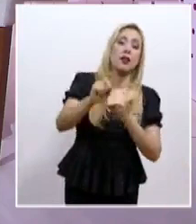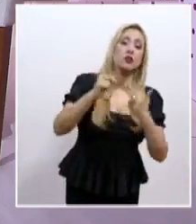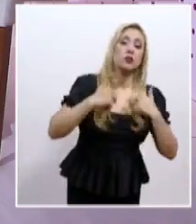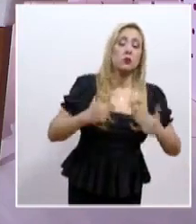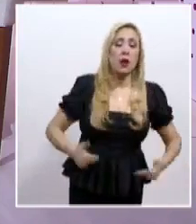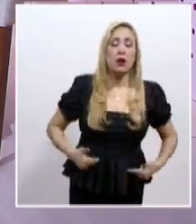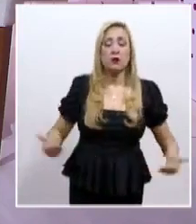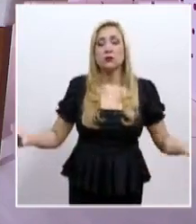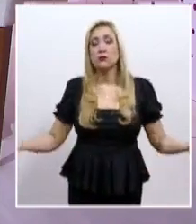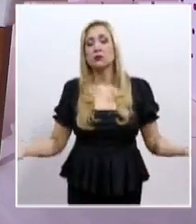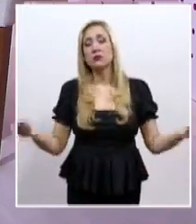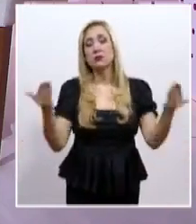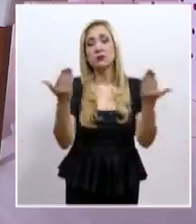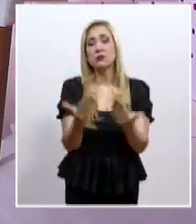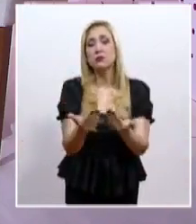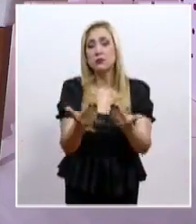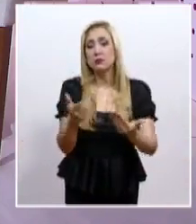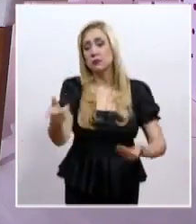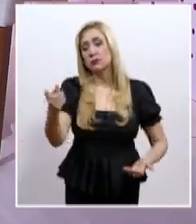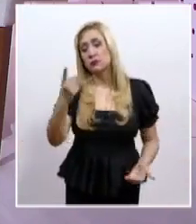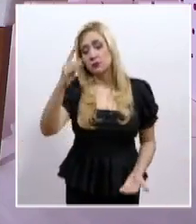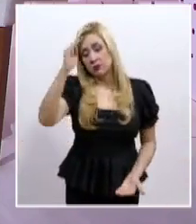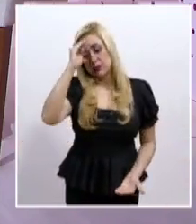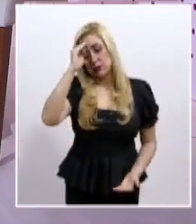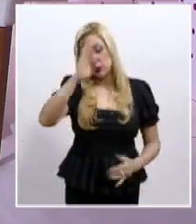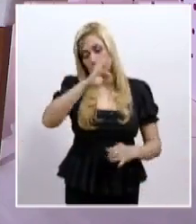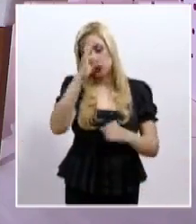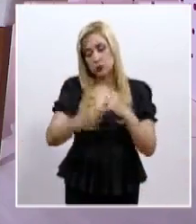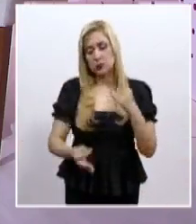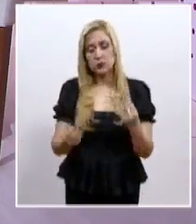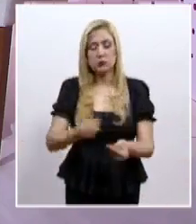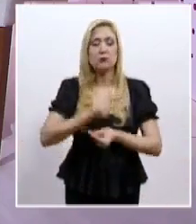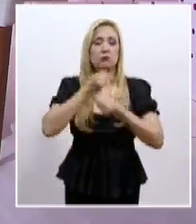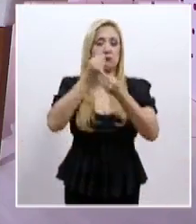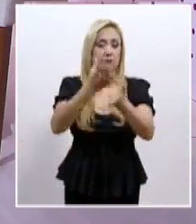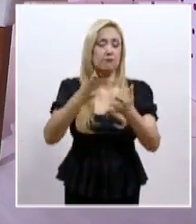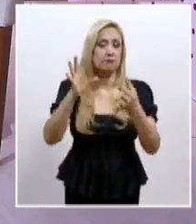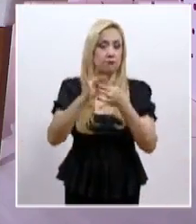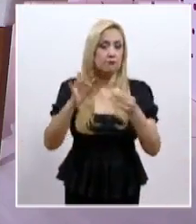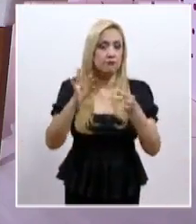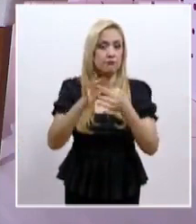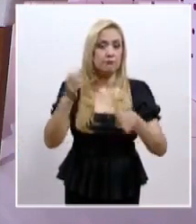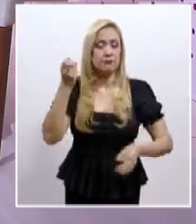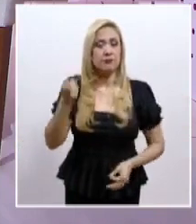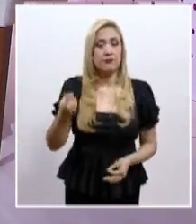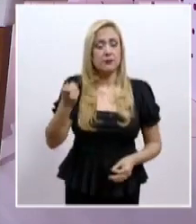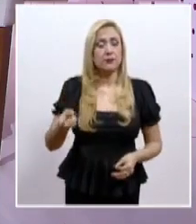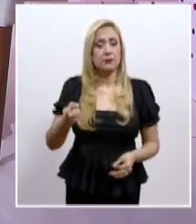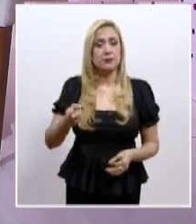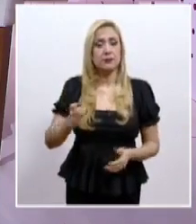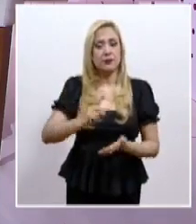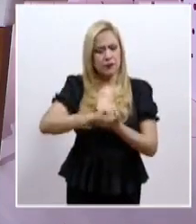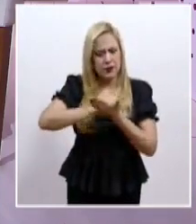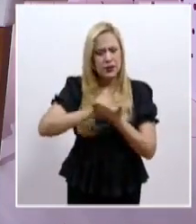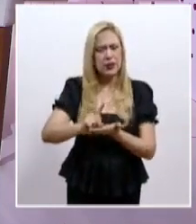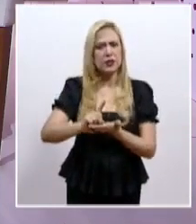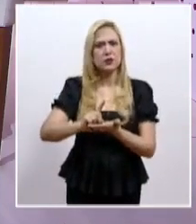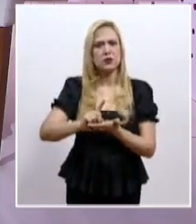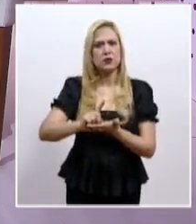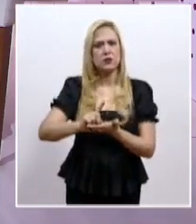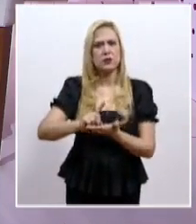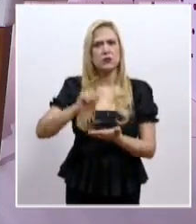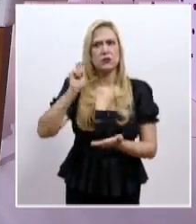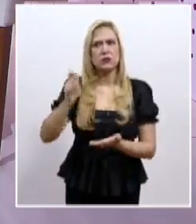hemos puesto sobre la mesa. ¿Hay alguna reflexión que te merezca esta judicialización de los derechos sociales que se traduce en